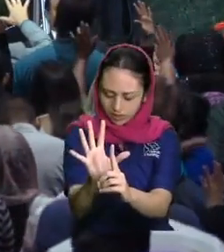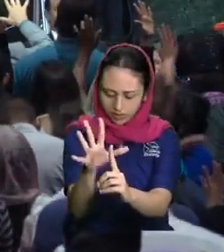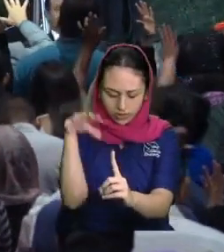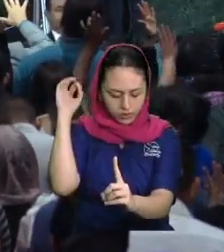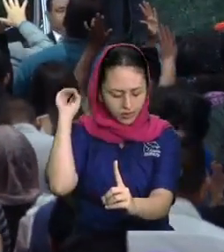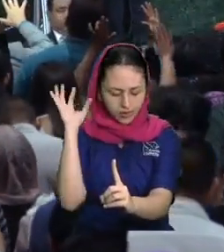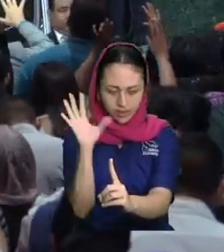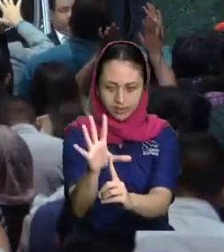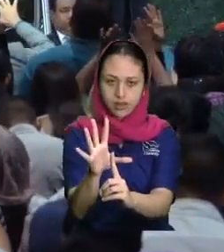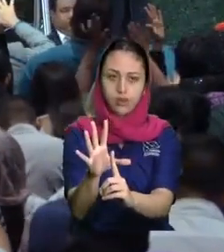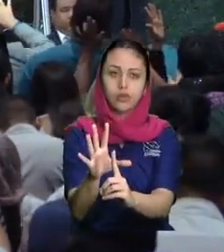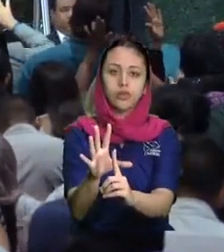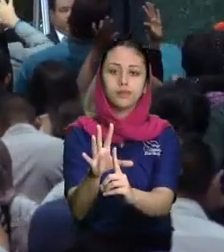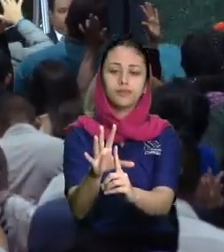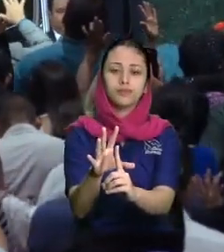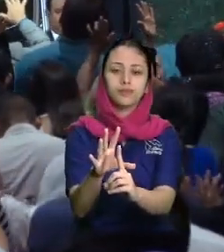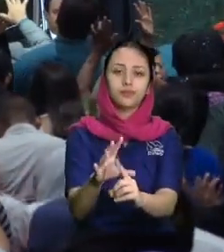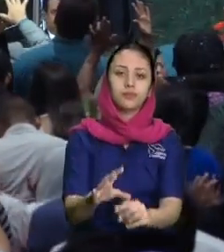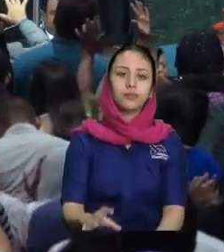Bendícelos por nombre.